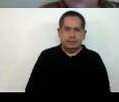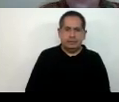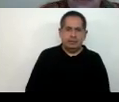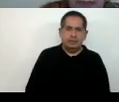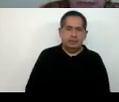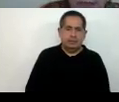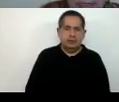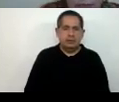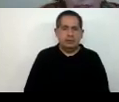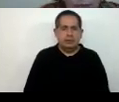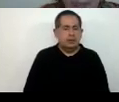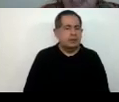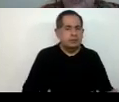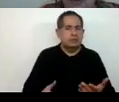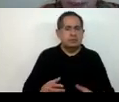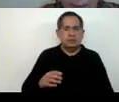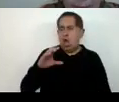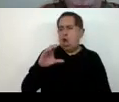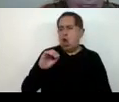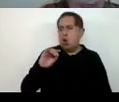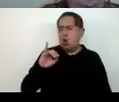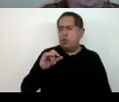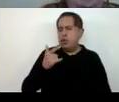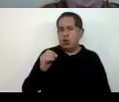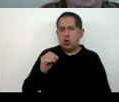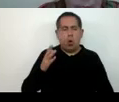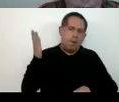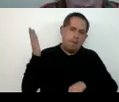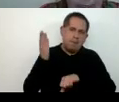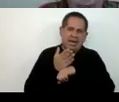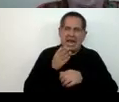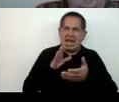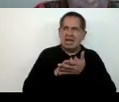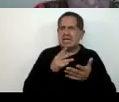Y bueno, ¿qué nos dice el Código Penal con respecto a